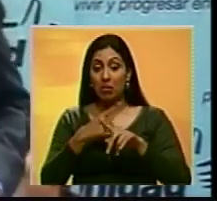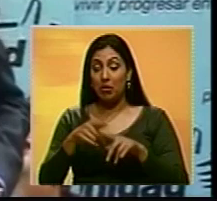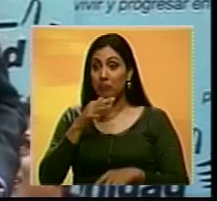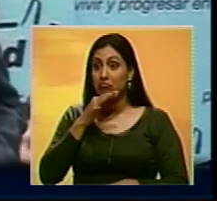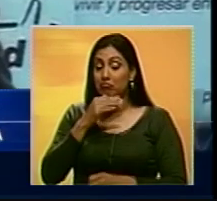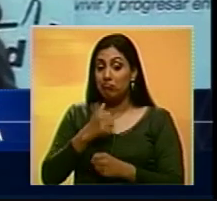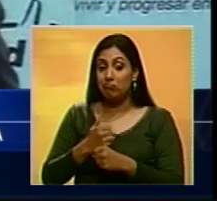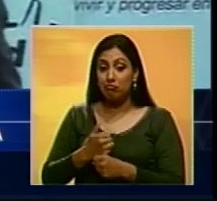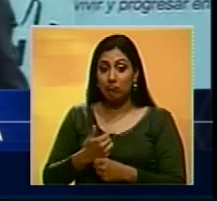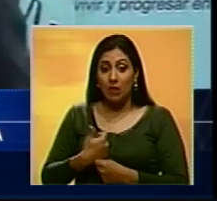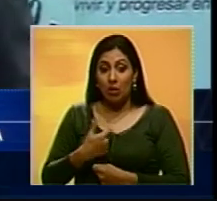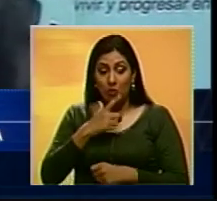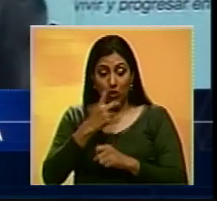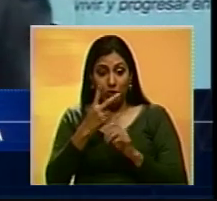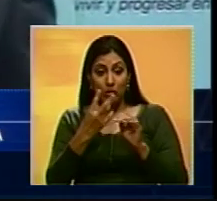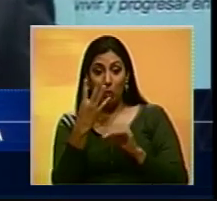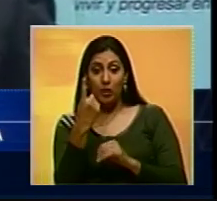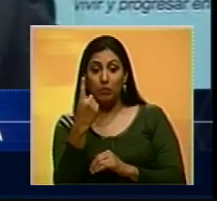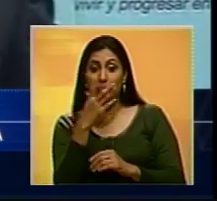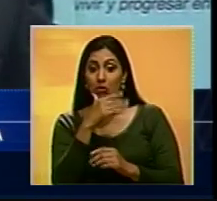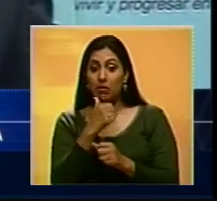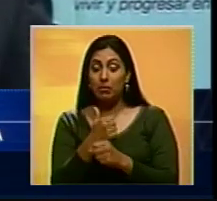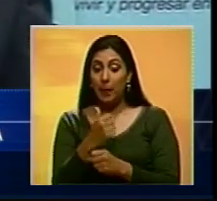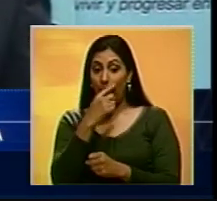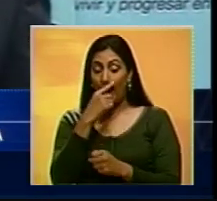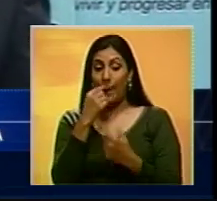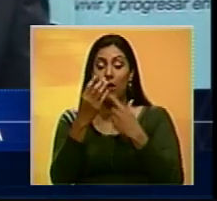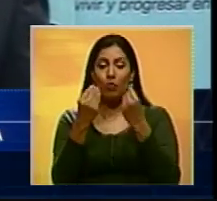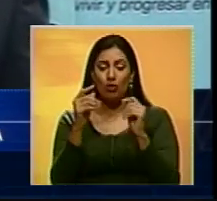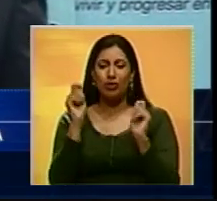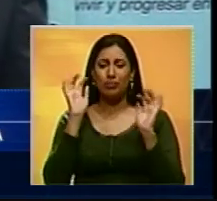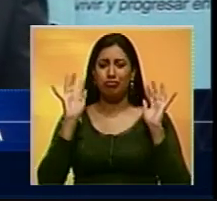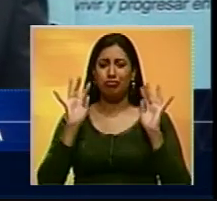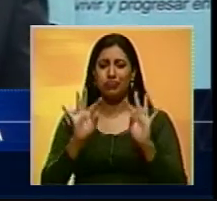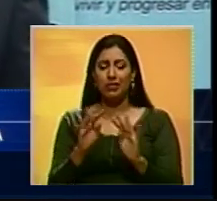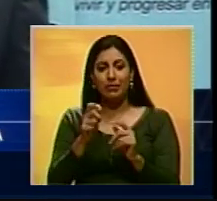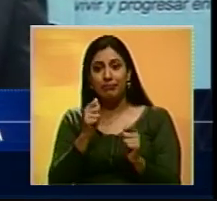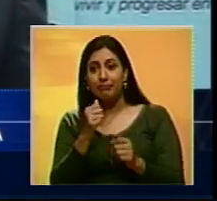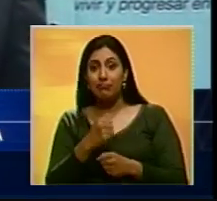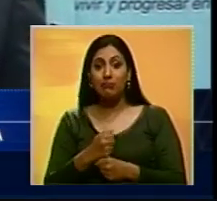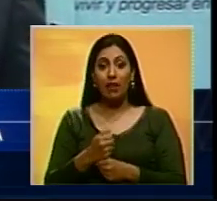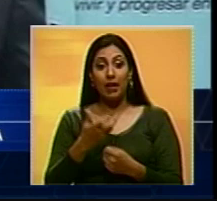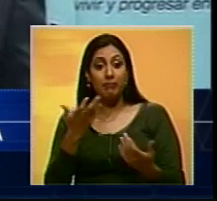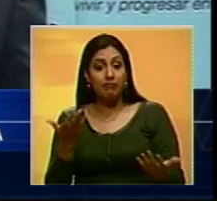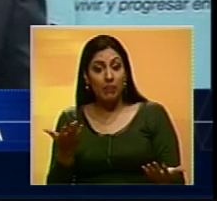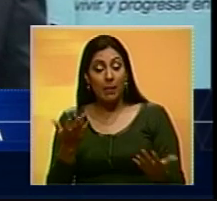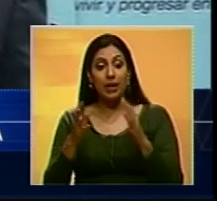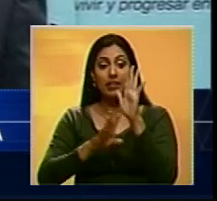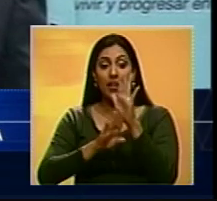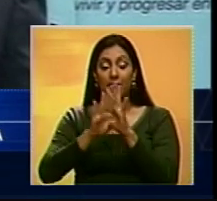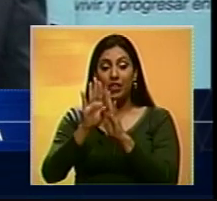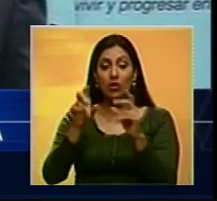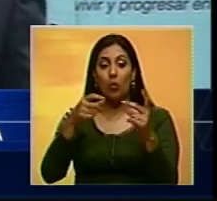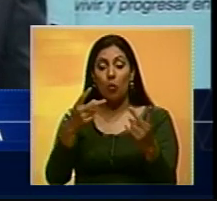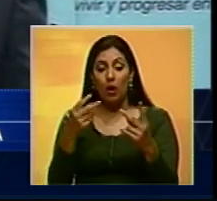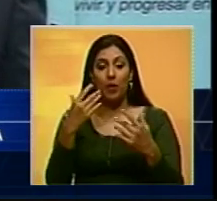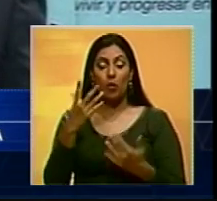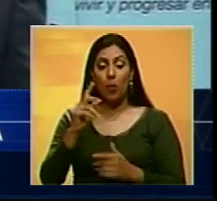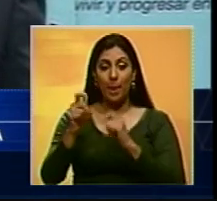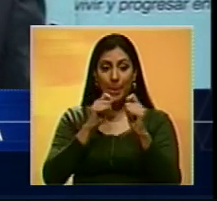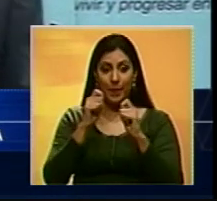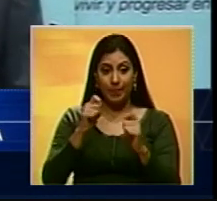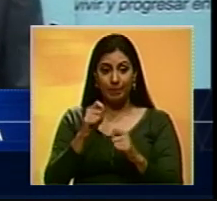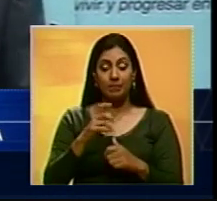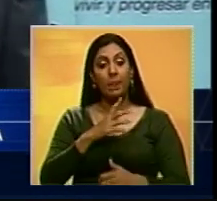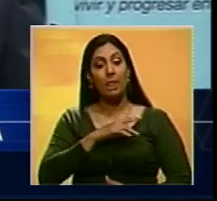Todavía seguimos esperando. Hay muchos medios de comunicación esperando lo que va a ser el desarrollo de esta rueda